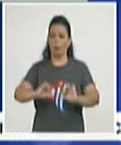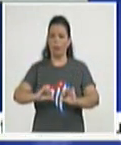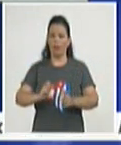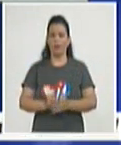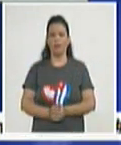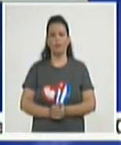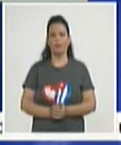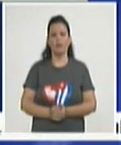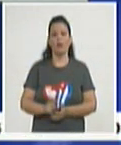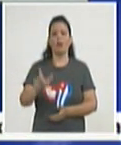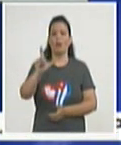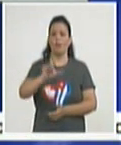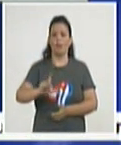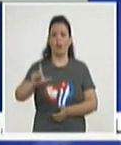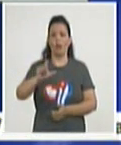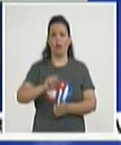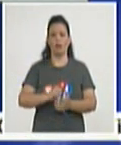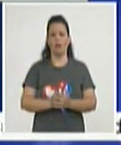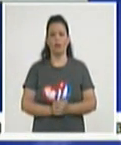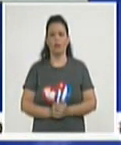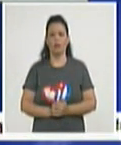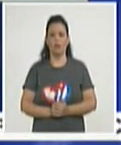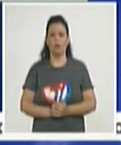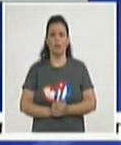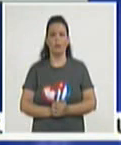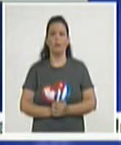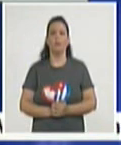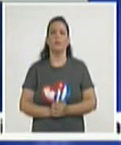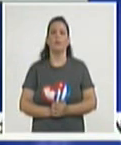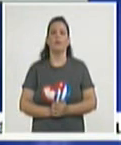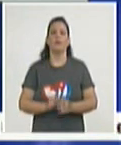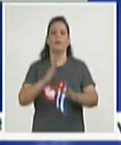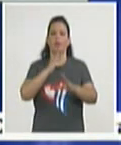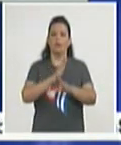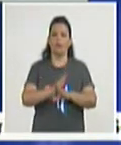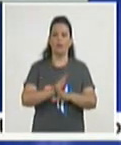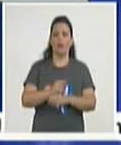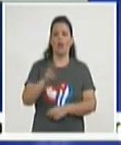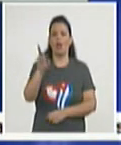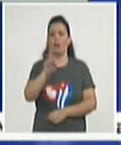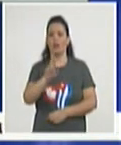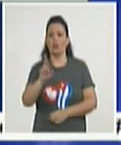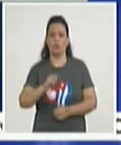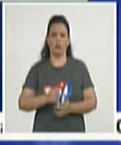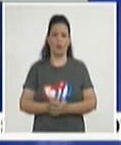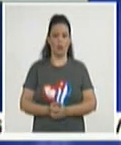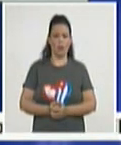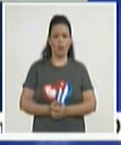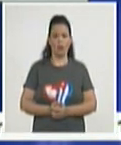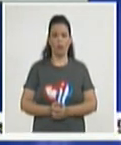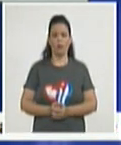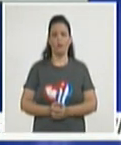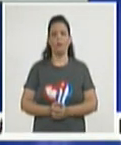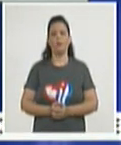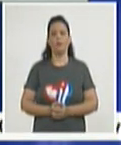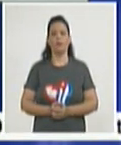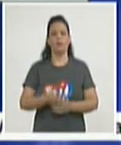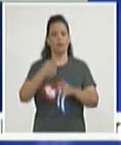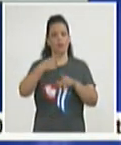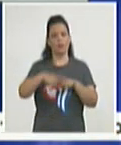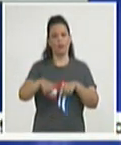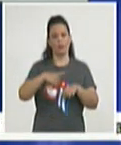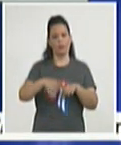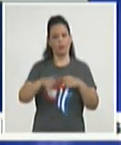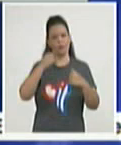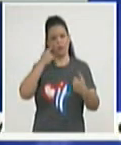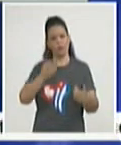Caibarién, Encrucijada, Ranchuelo, Quemado de Guines, Remedio, Camajuaní y Manicaragua.